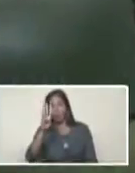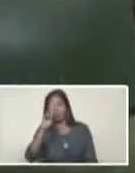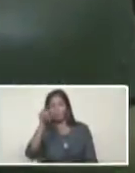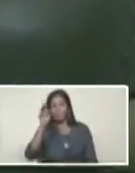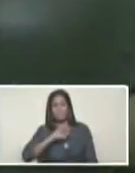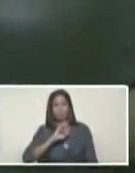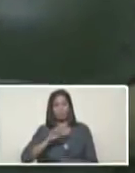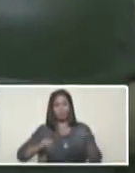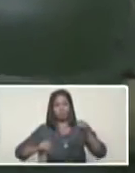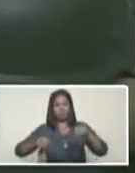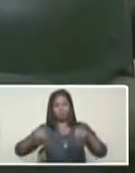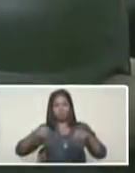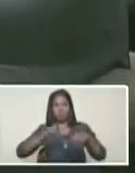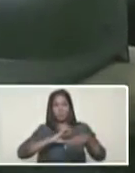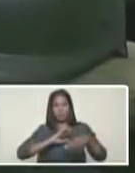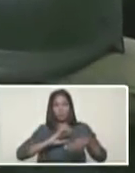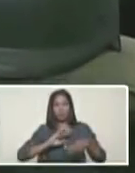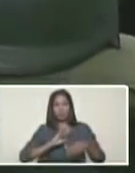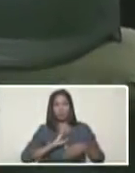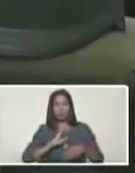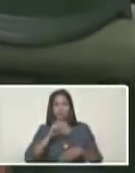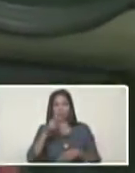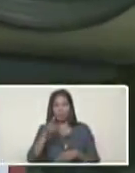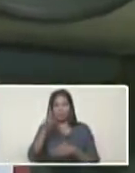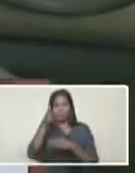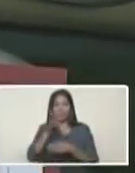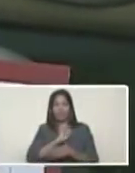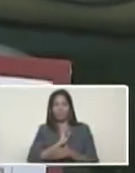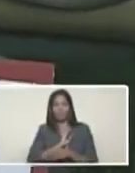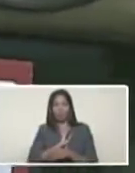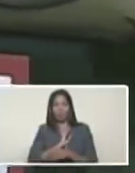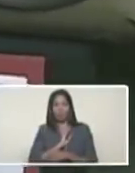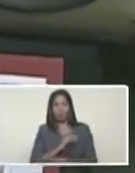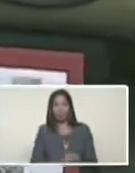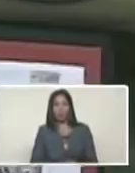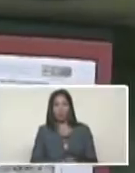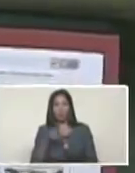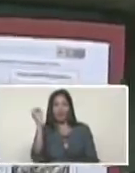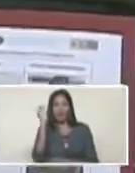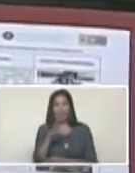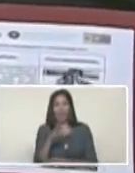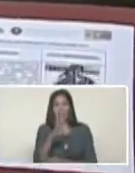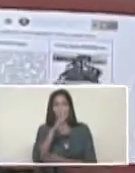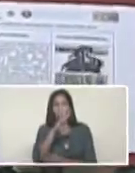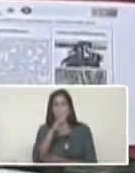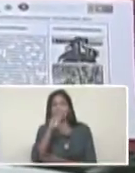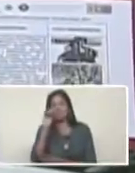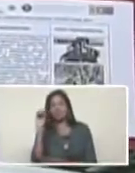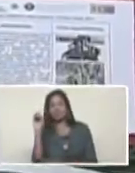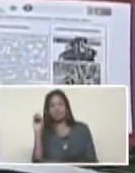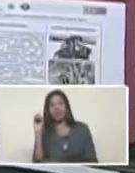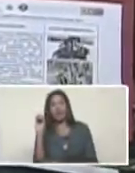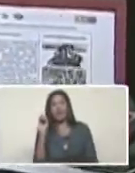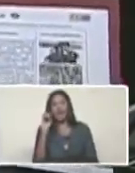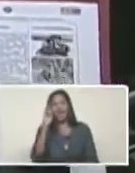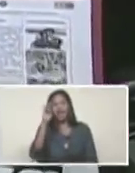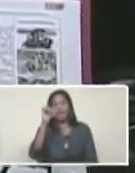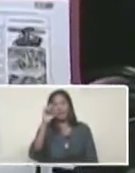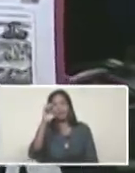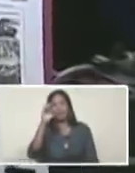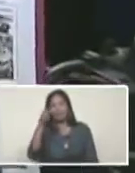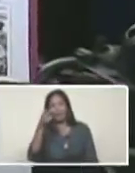que lleva además de su fusil un lanzagranada de 40 milímetros MGL. Ya